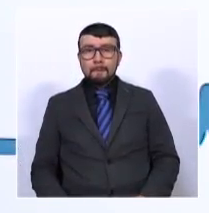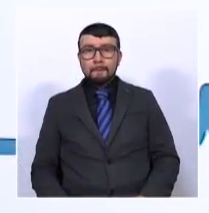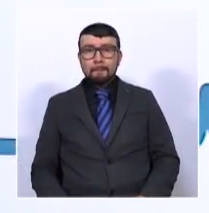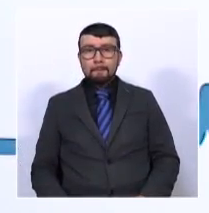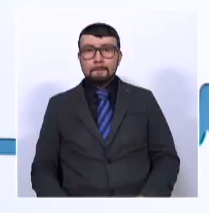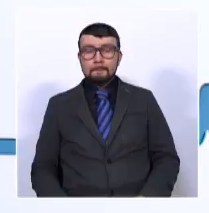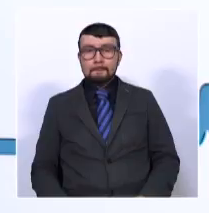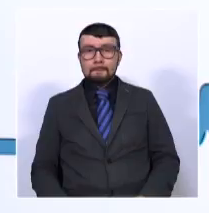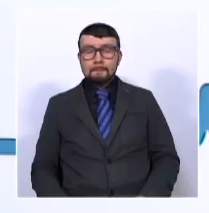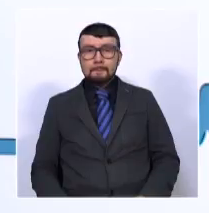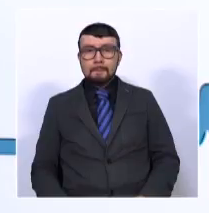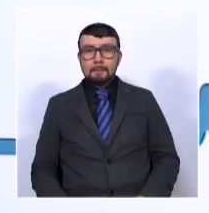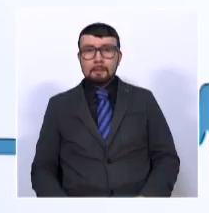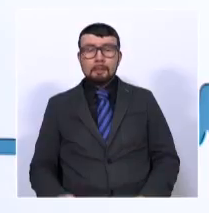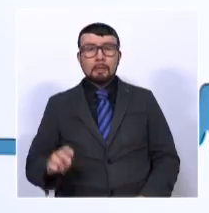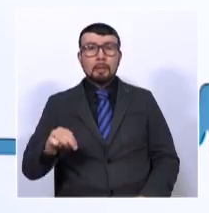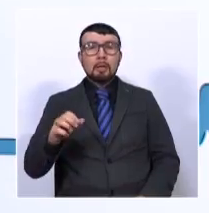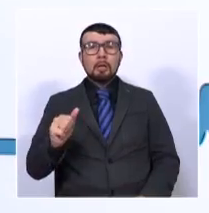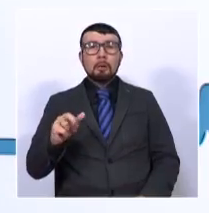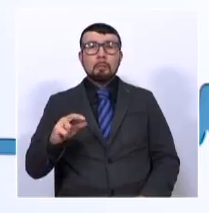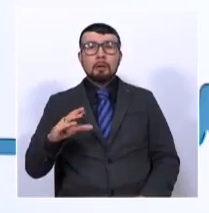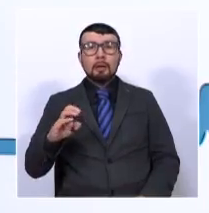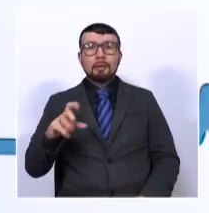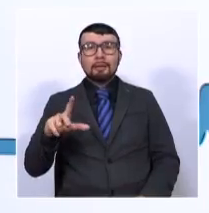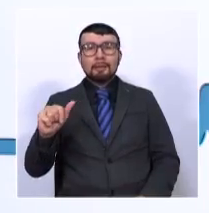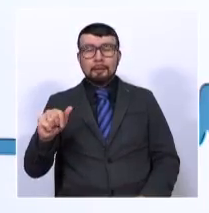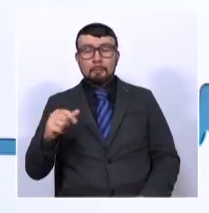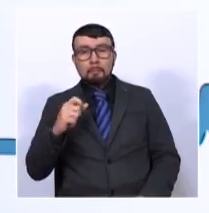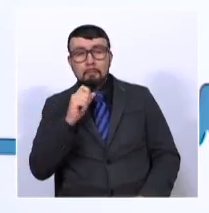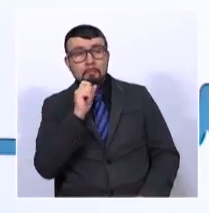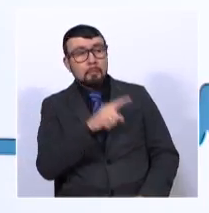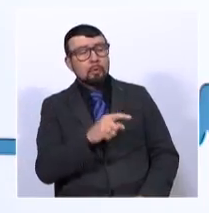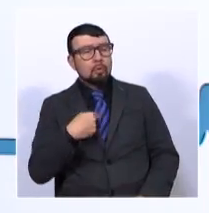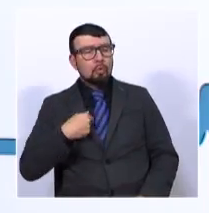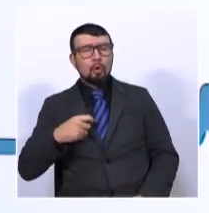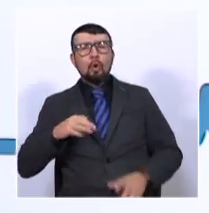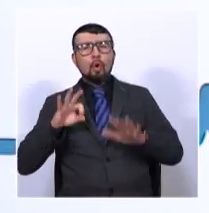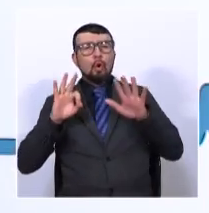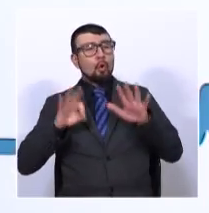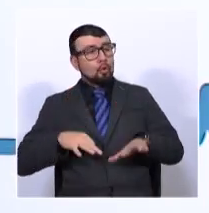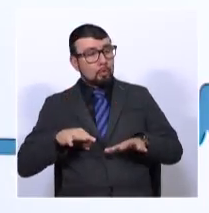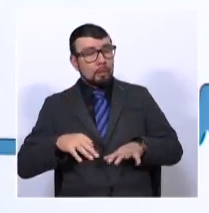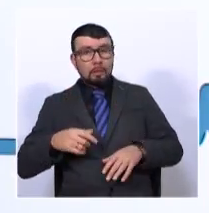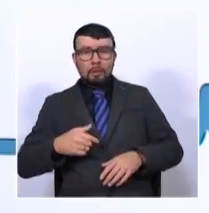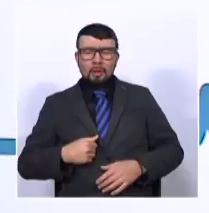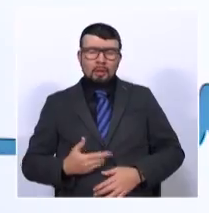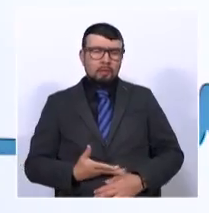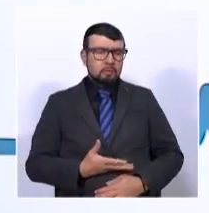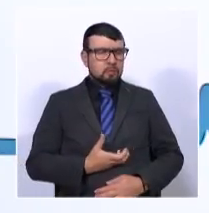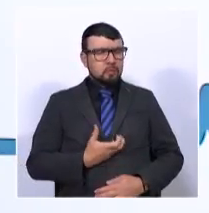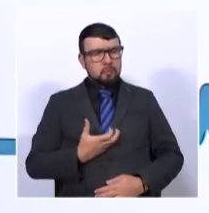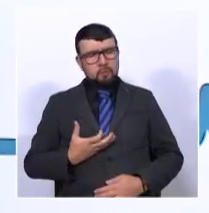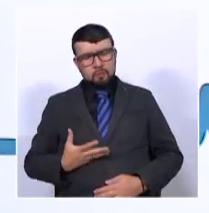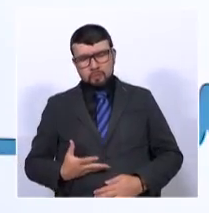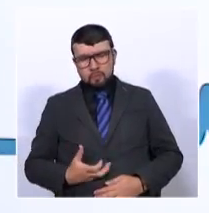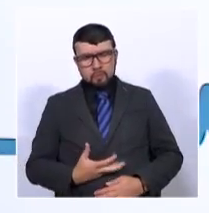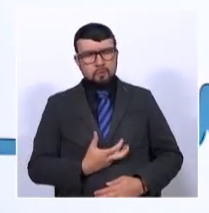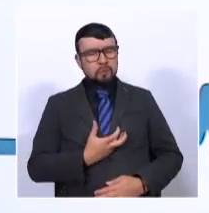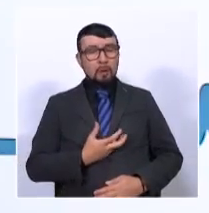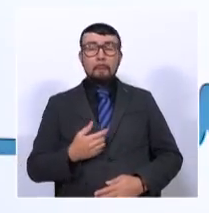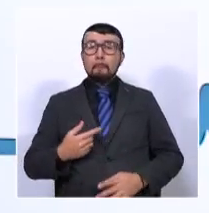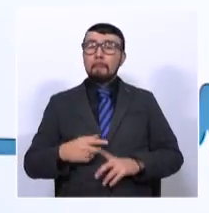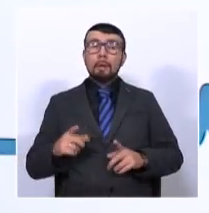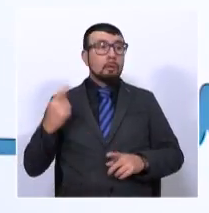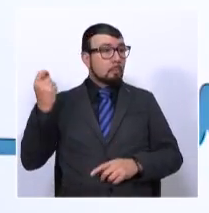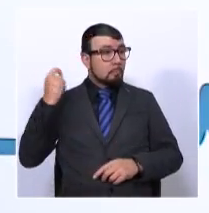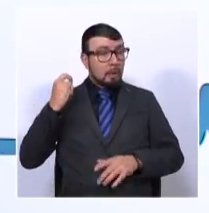Se cayó. Marcela Cárdenas, doctor Rojas, hace 8 meses vengo presentando gastritis, pero de unos meses para acá